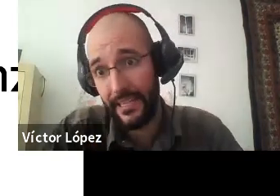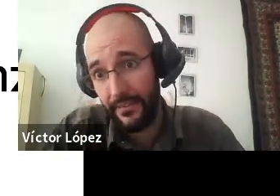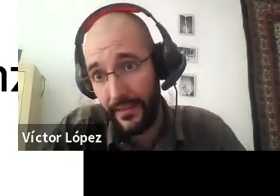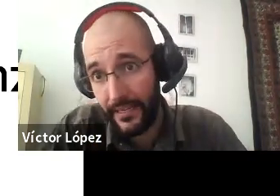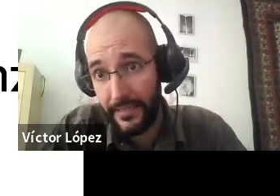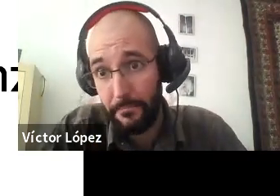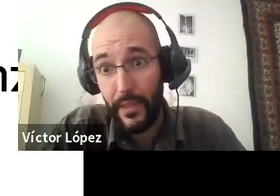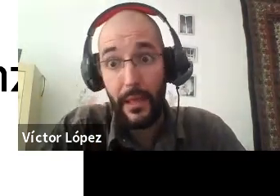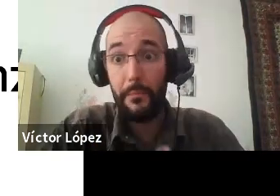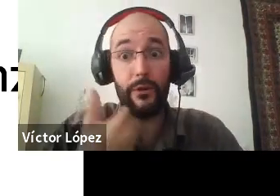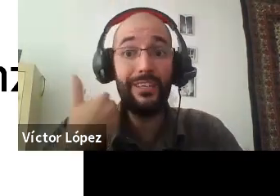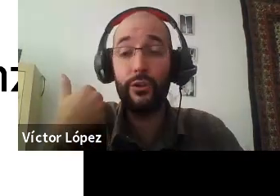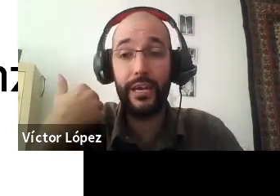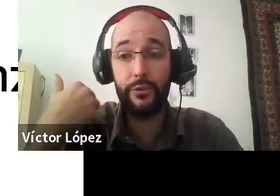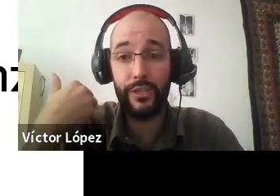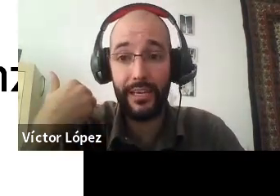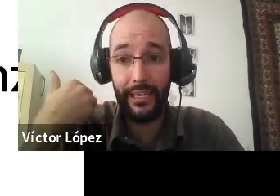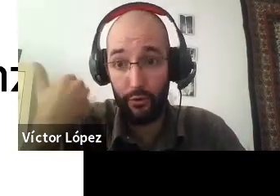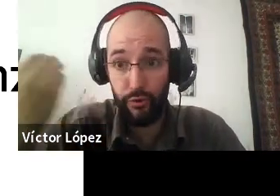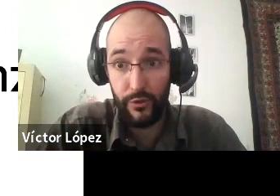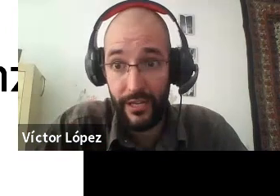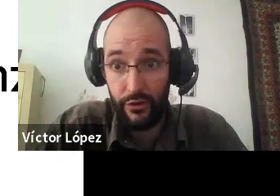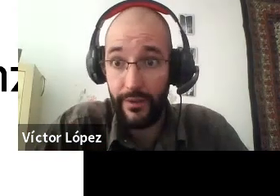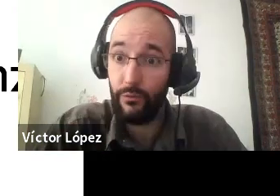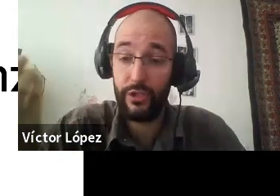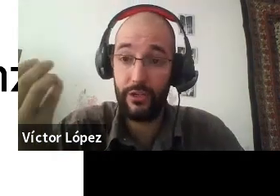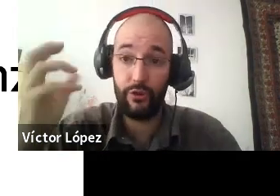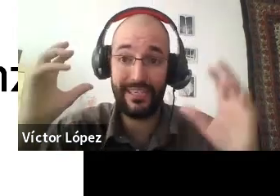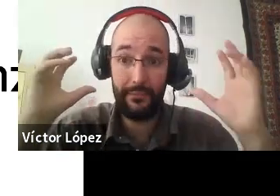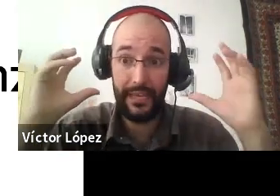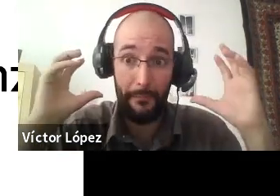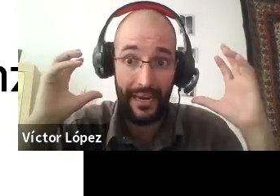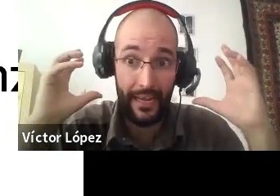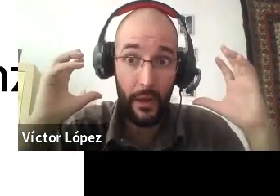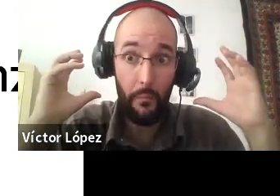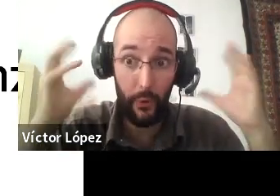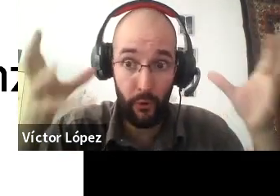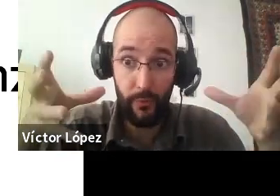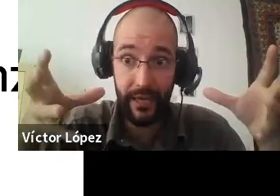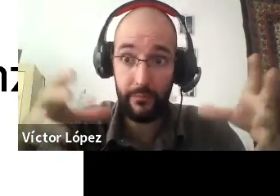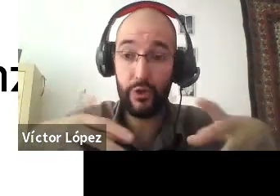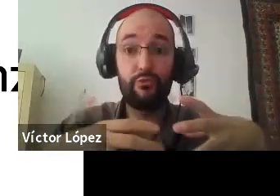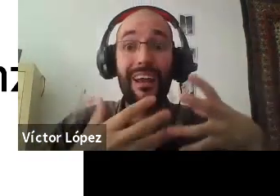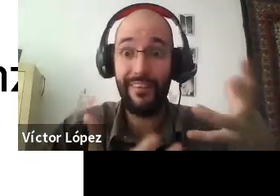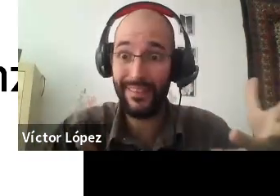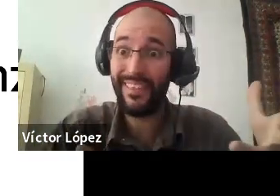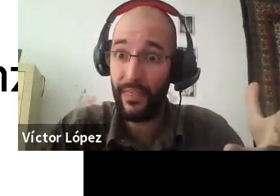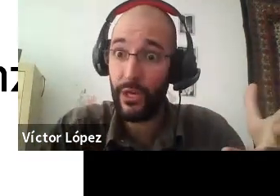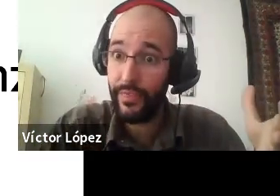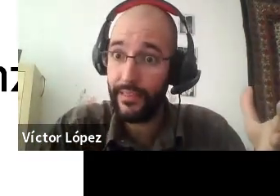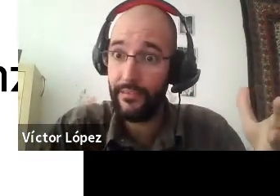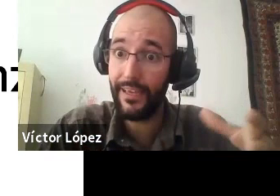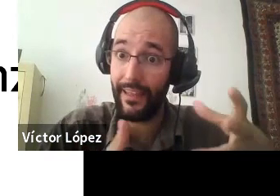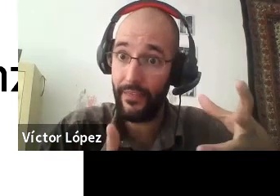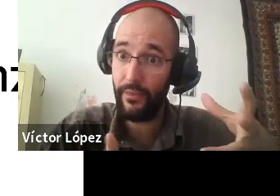prácticas científicas. Pero esto, digamos, que en los últimos años había un consenso que servía para promover pues, una